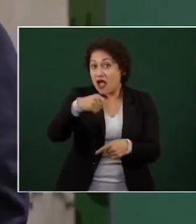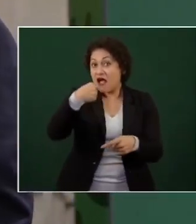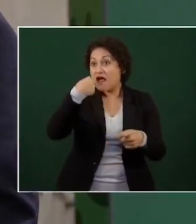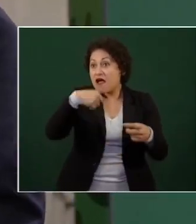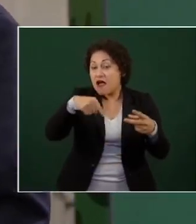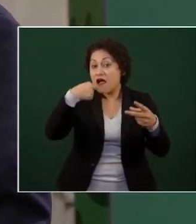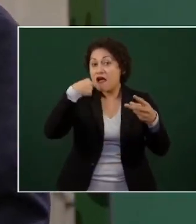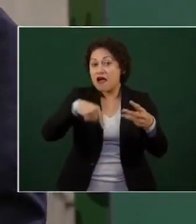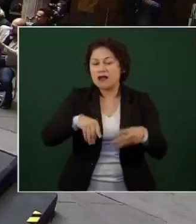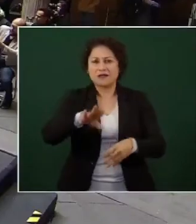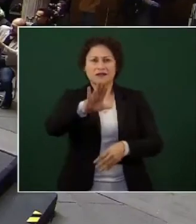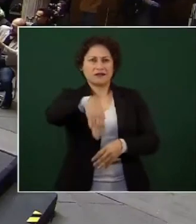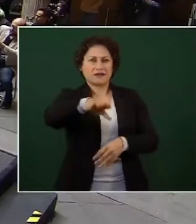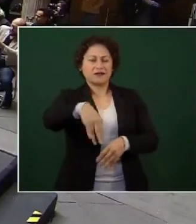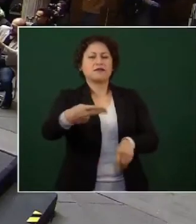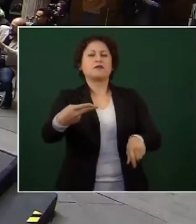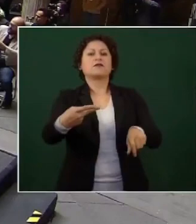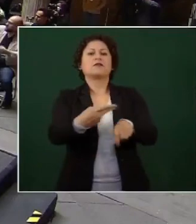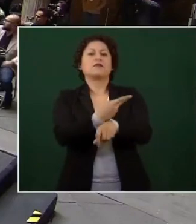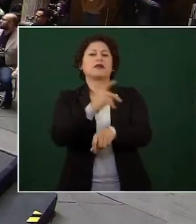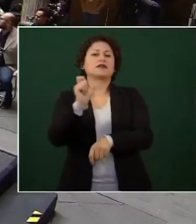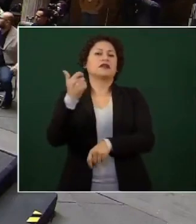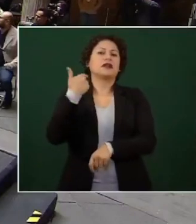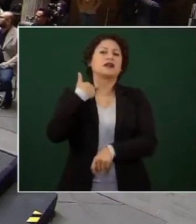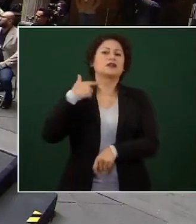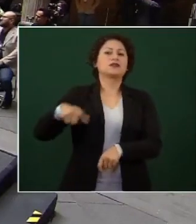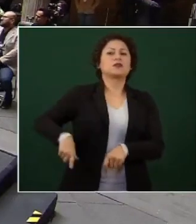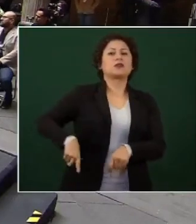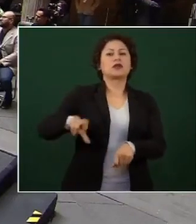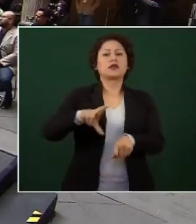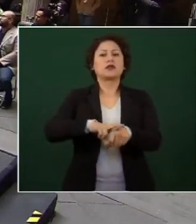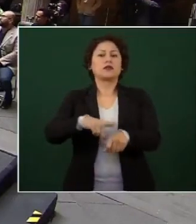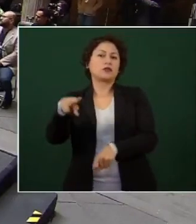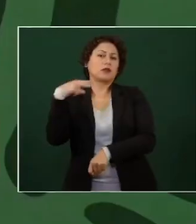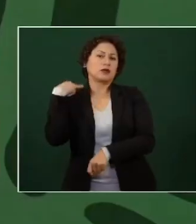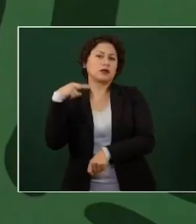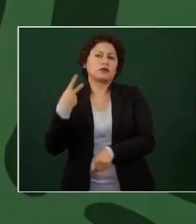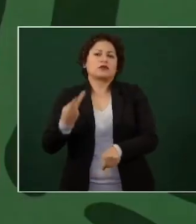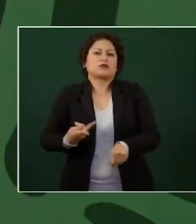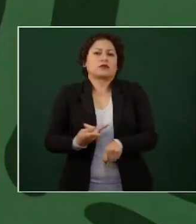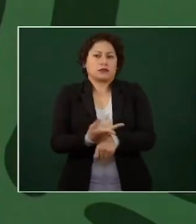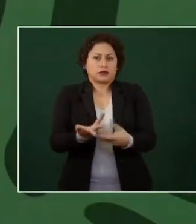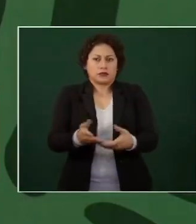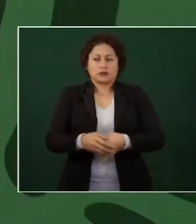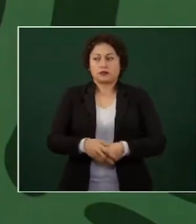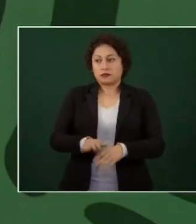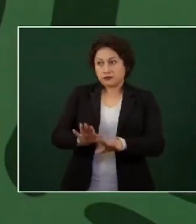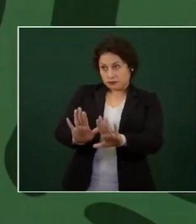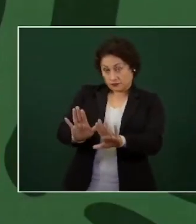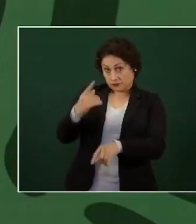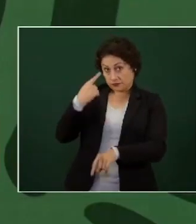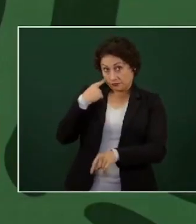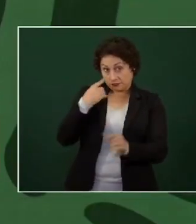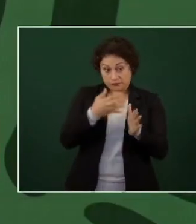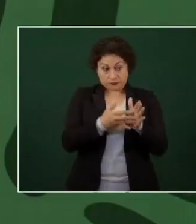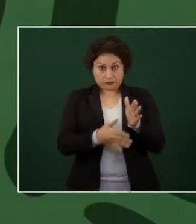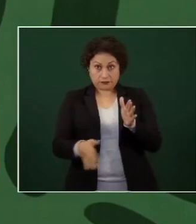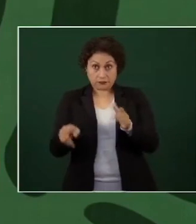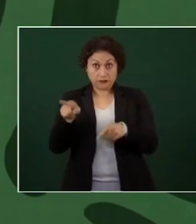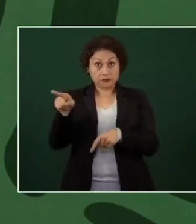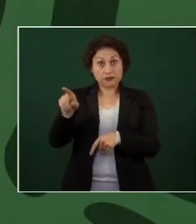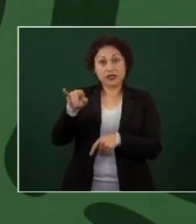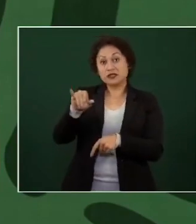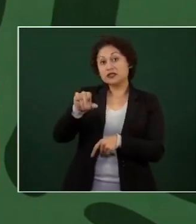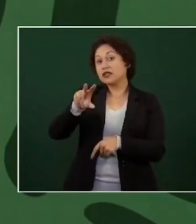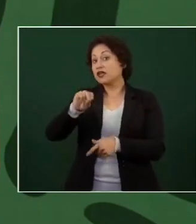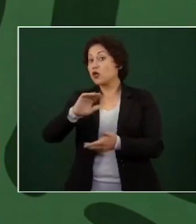¿Pero qué pasará con el exgobernador de Veracruz, Miguel? Pues vamos a ver si está involucrado o no.